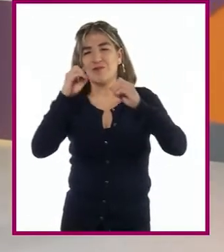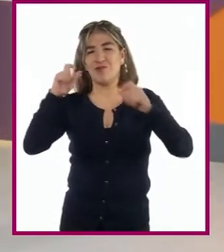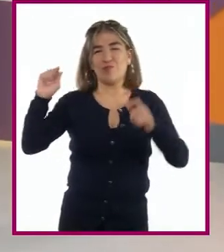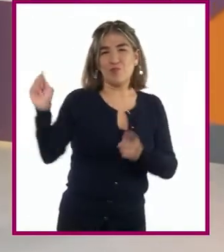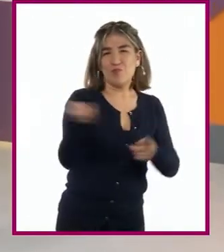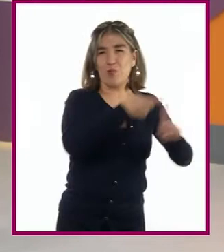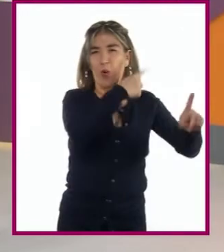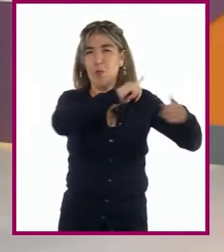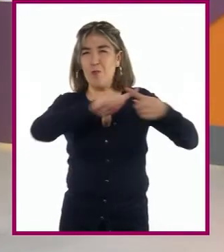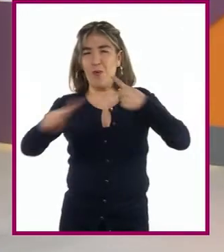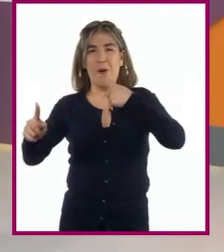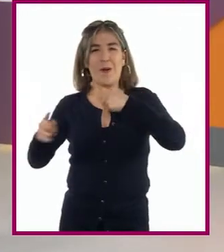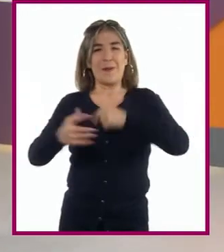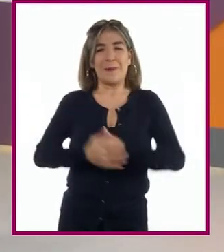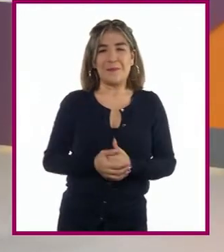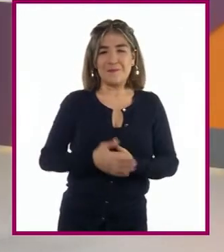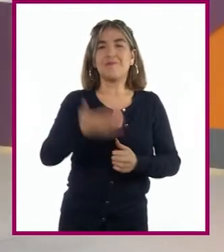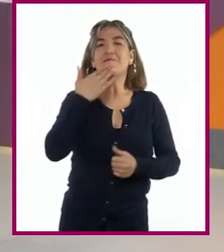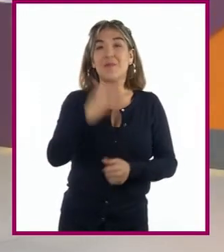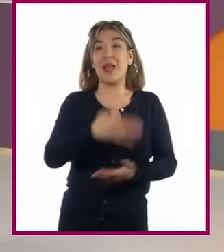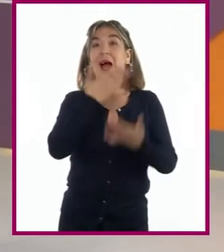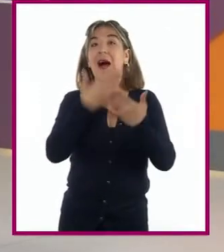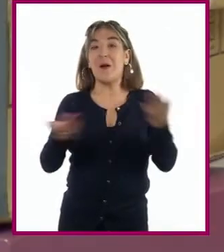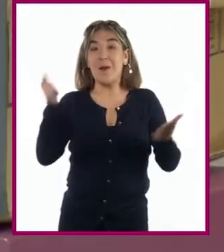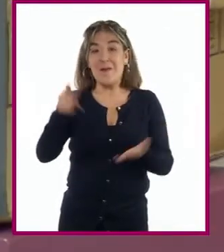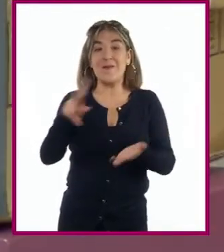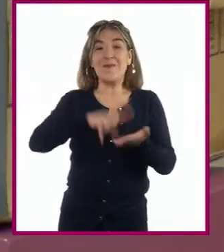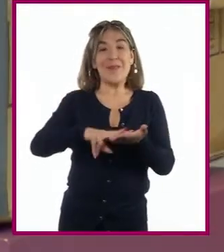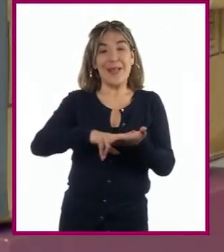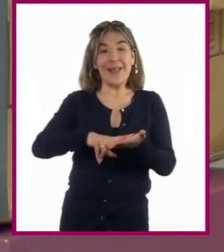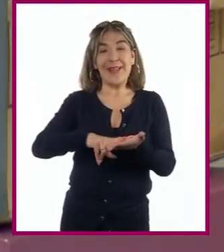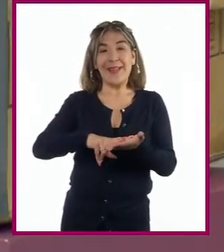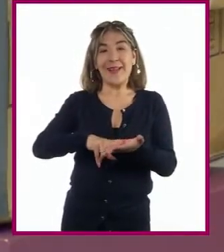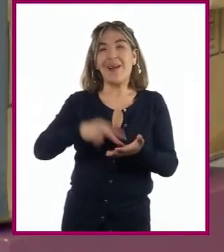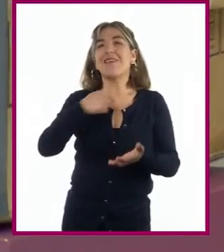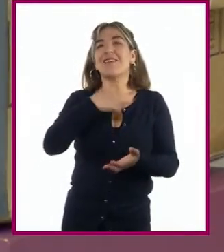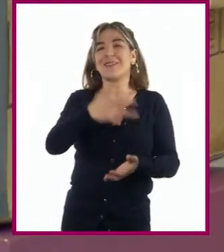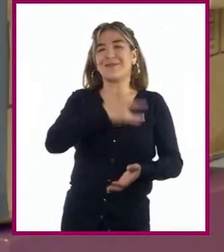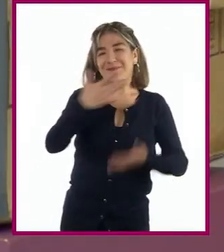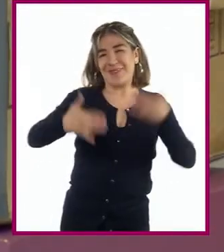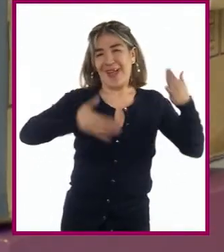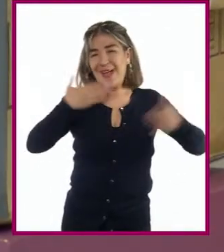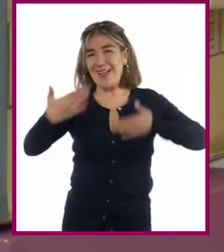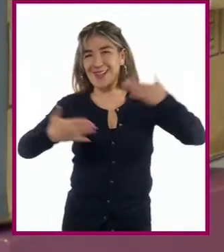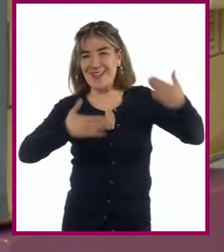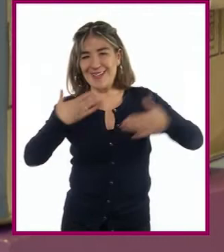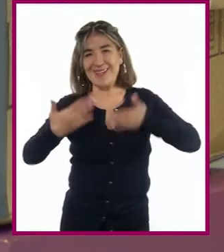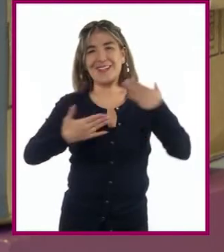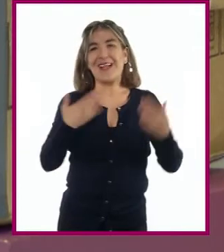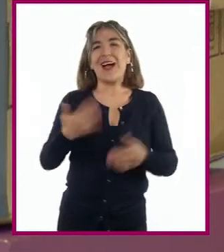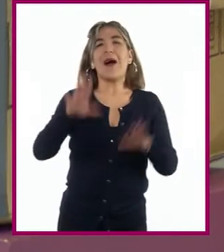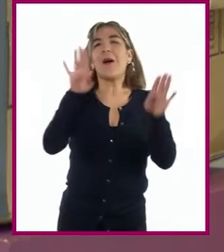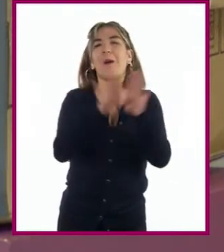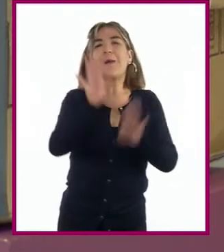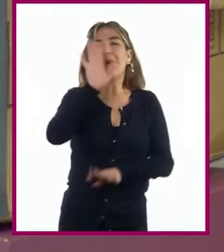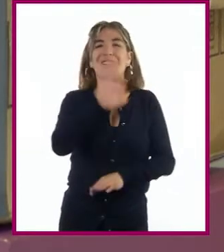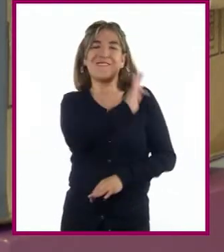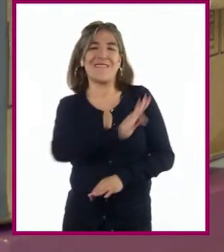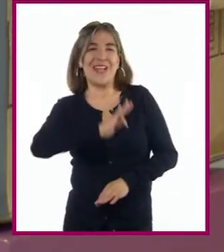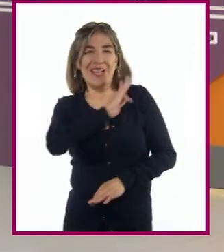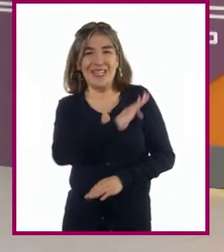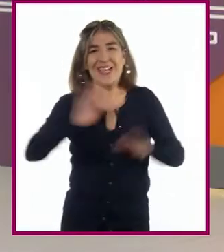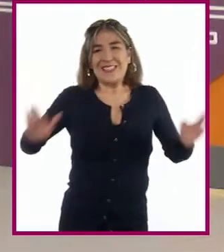Eso. Mira el efecto ahora. Ahí me da una sensación como de alegría. Si estuvieran